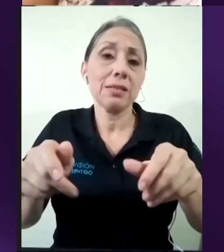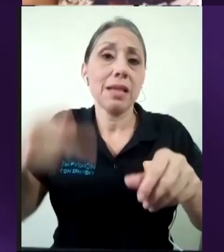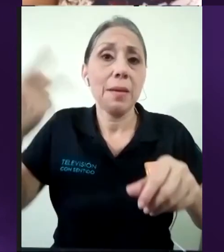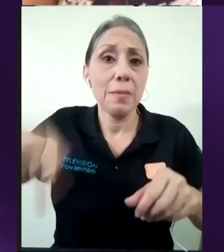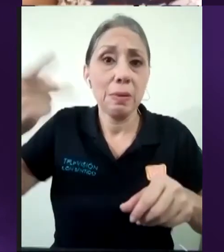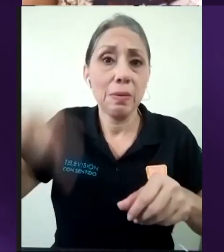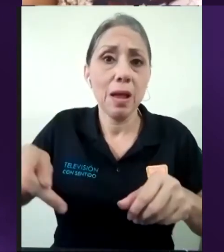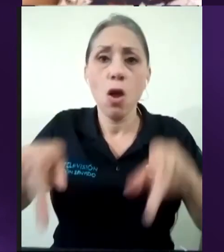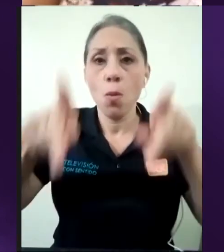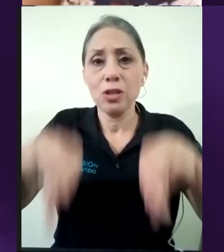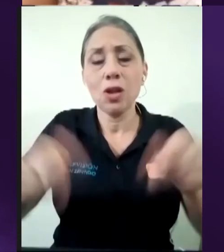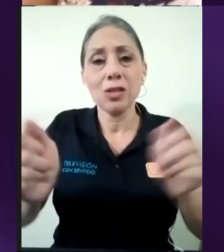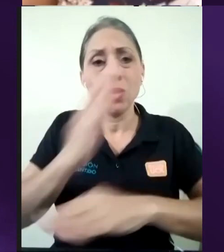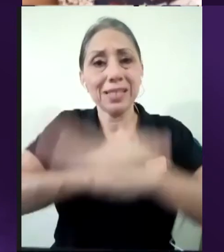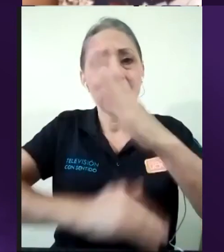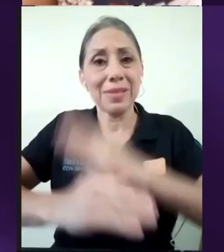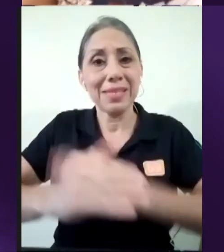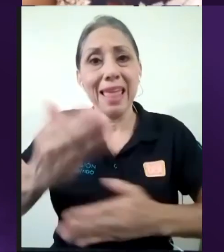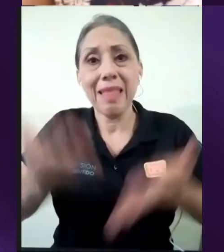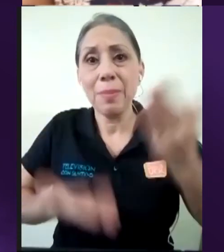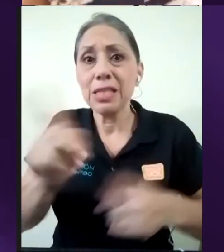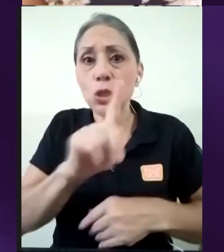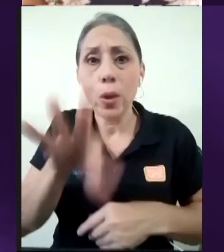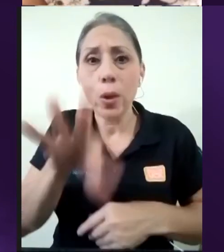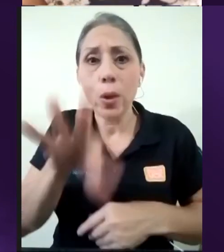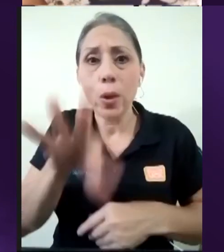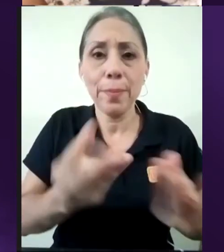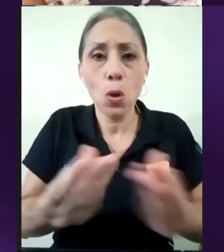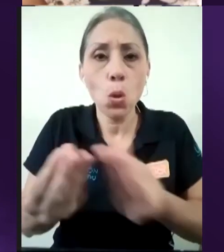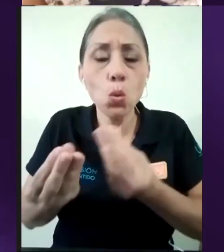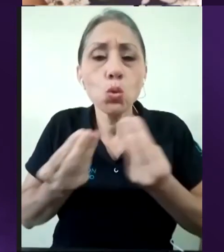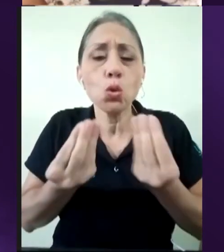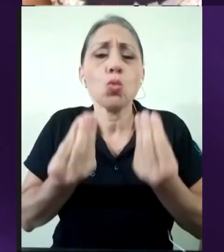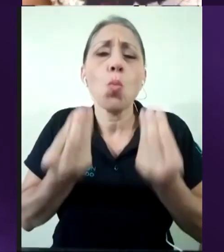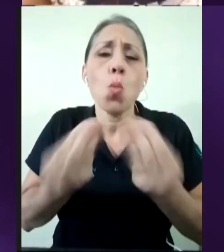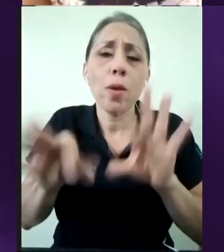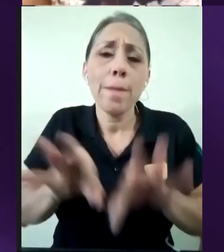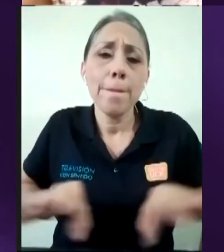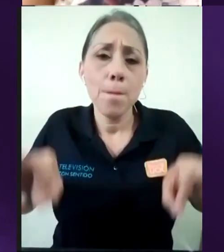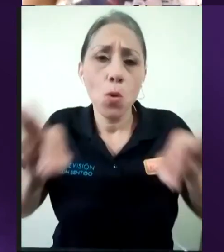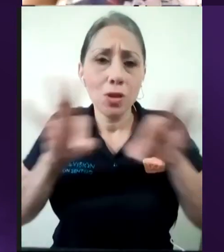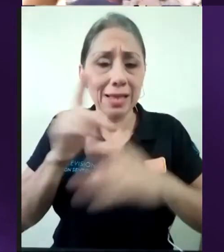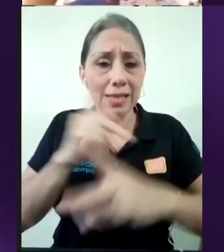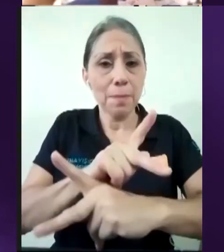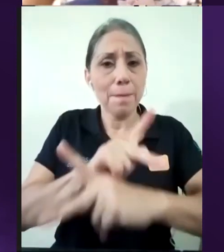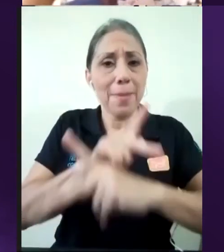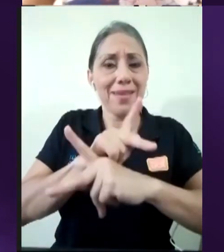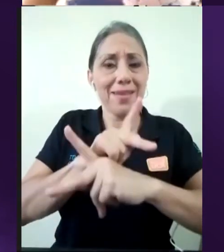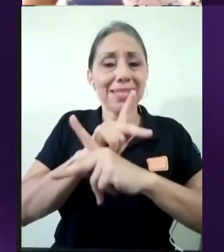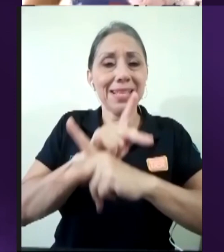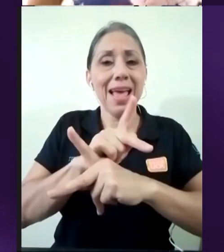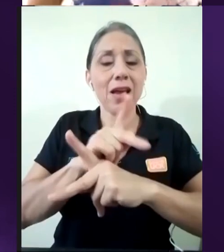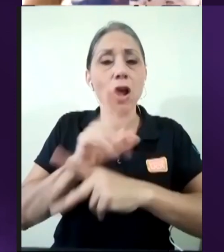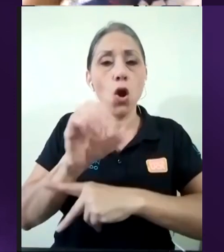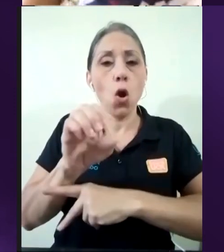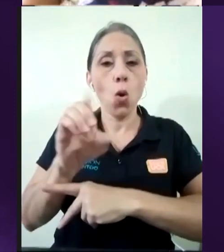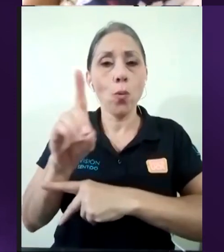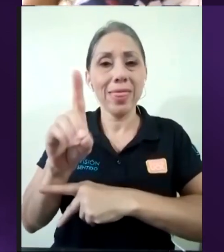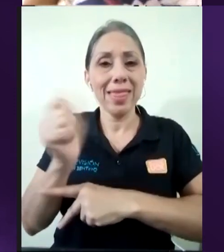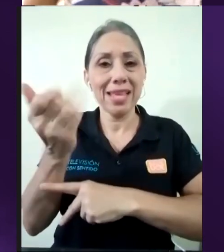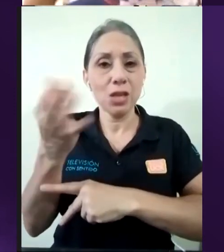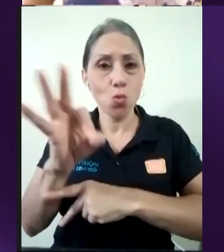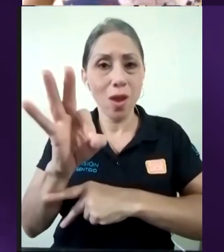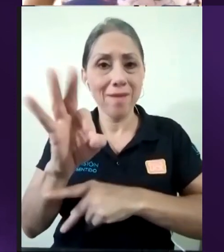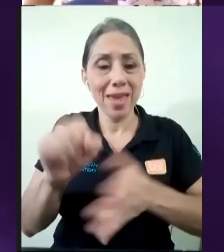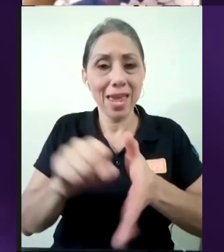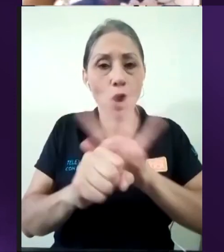acceso a ciertos productos que son indispensables ahorita para la prevención del coronavirus, del COVID-19, como lo pueden ser guantes